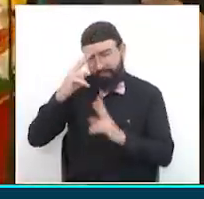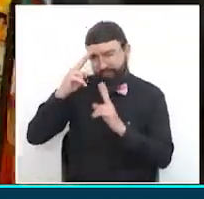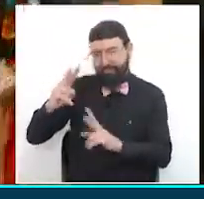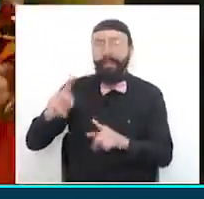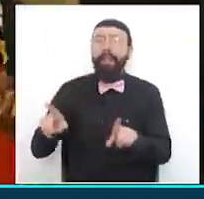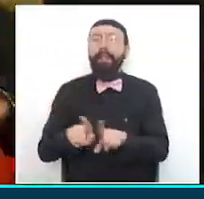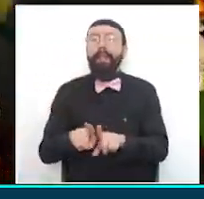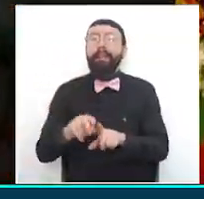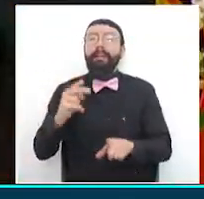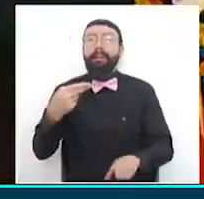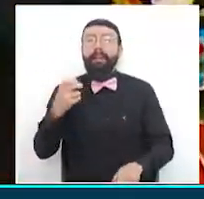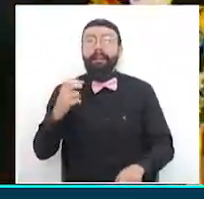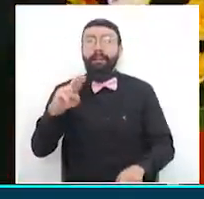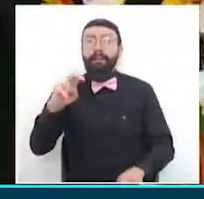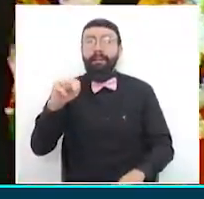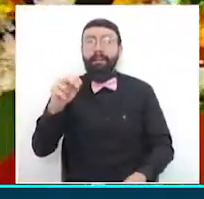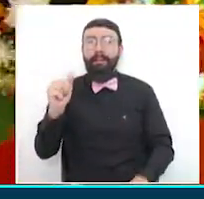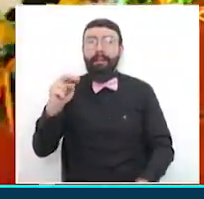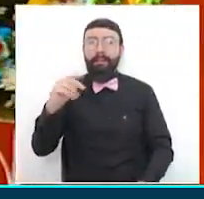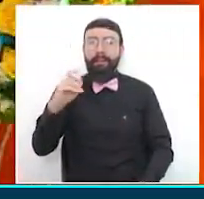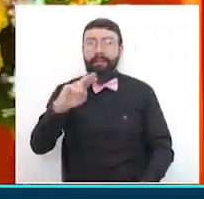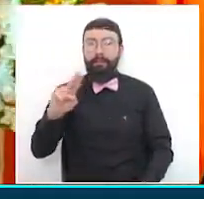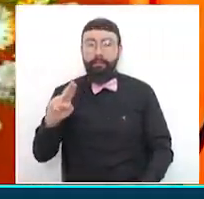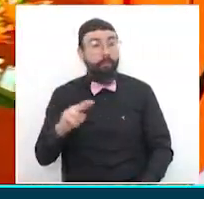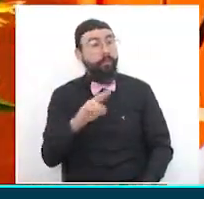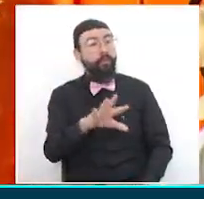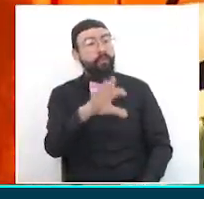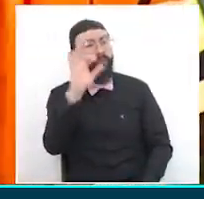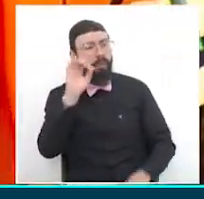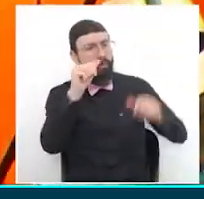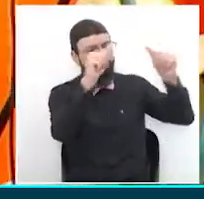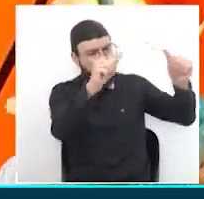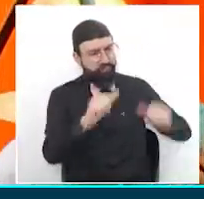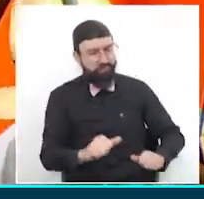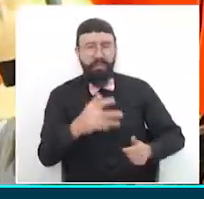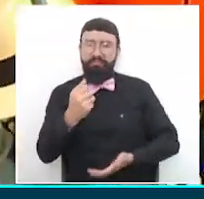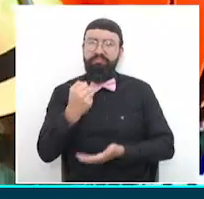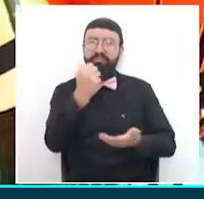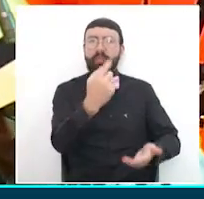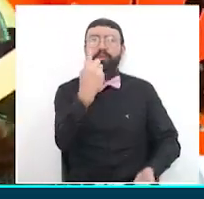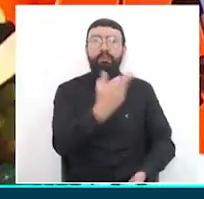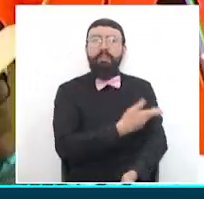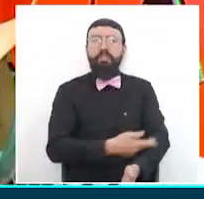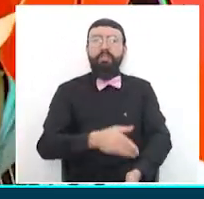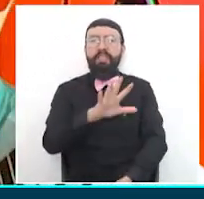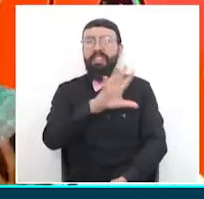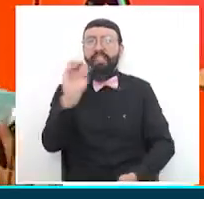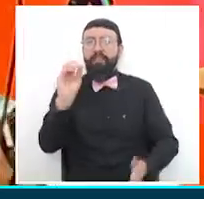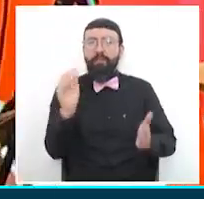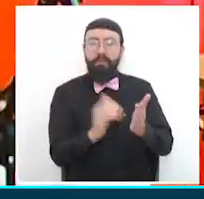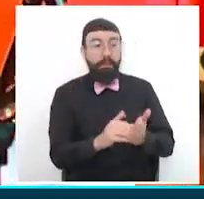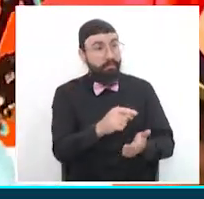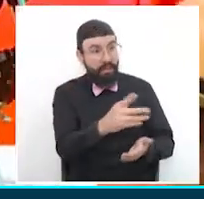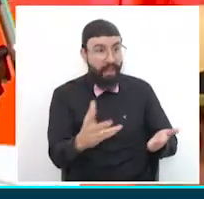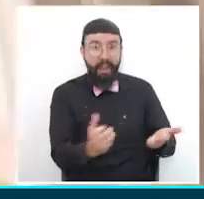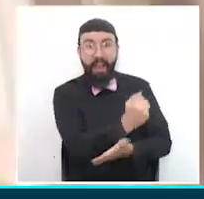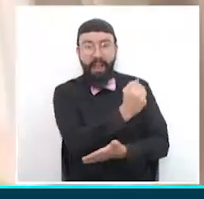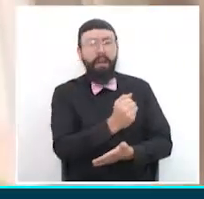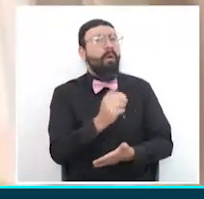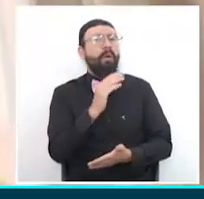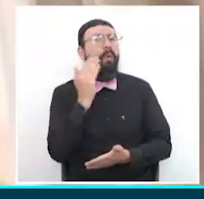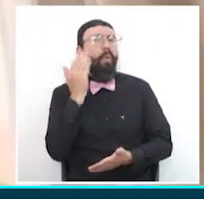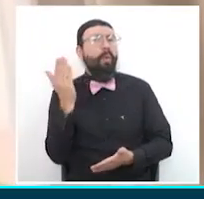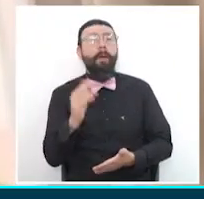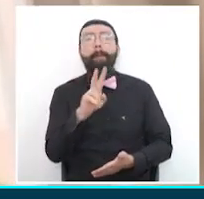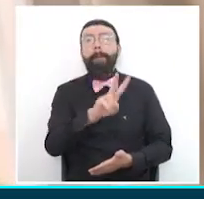Hernández. Esta convocatoria elegirá una obra y la premiará con 1.500.000 pesos. El ganador se conocerá el 22 de